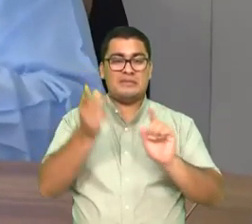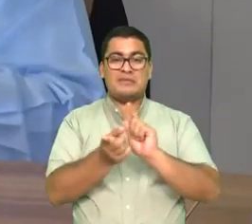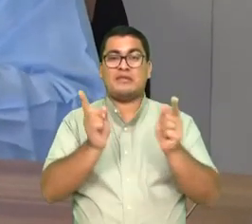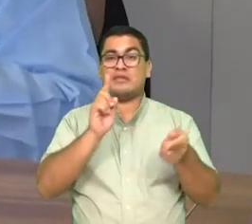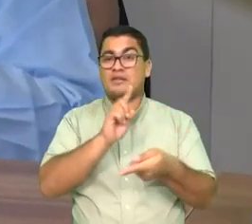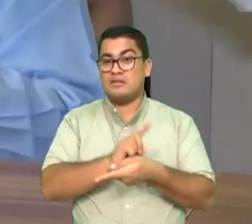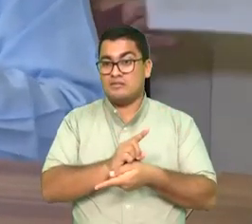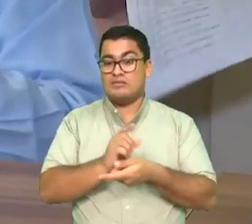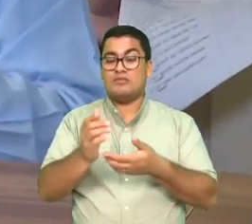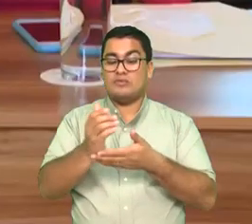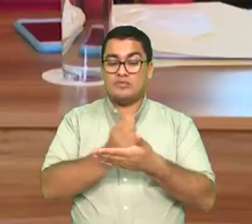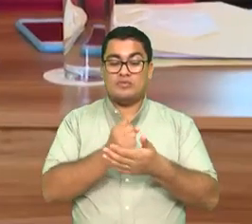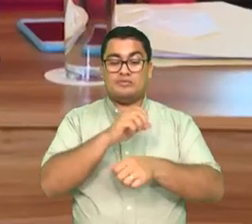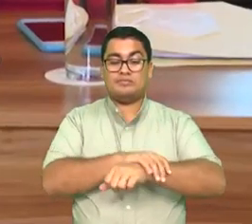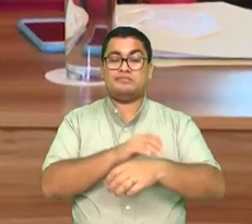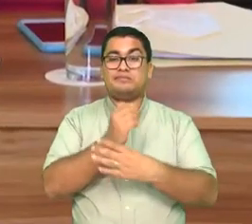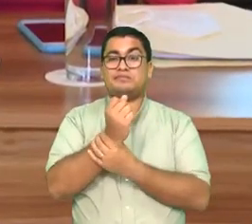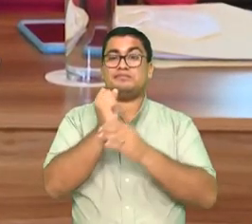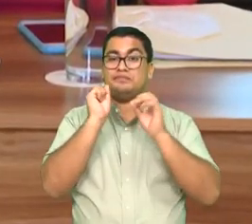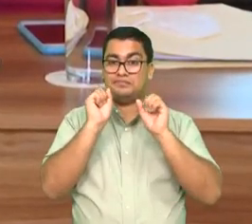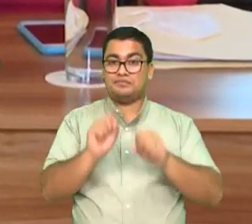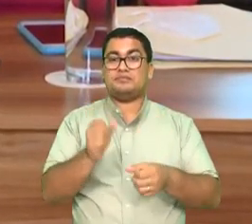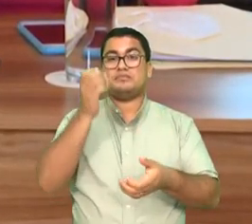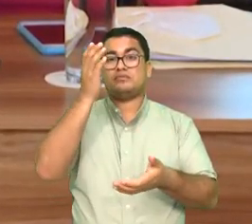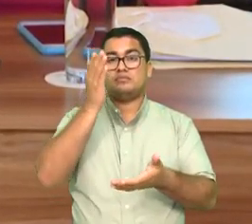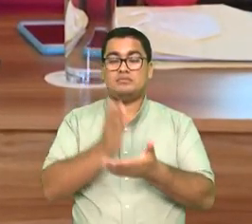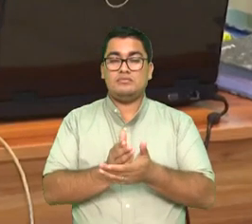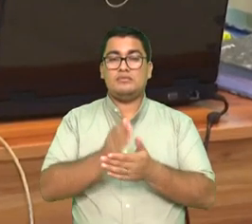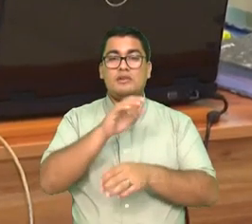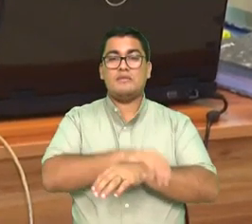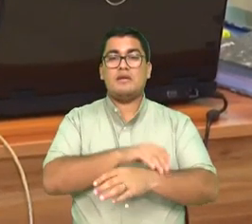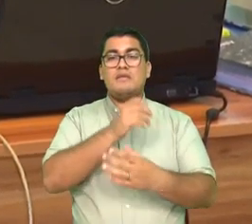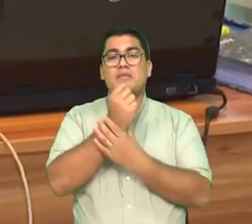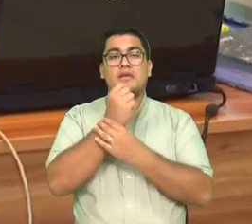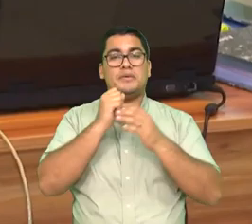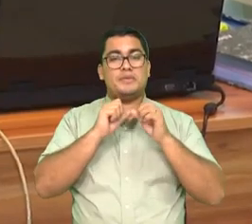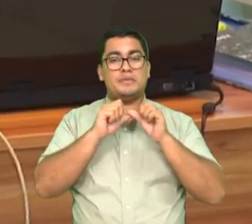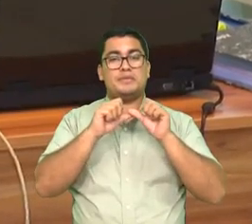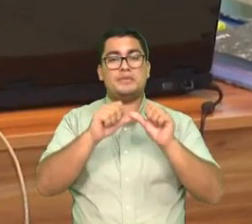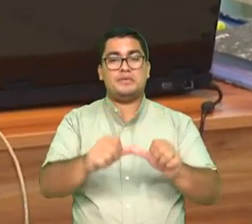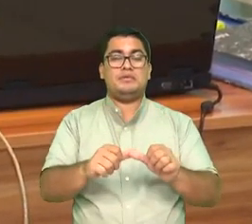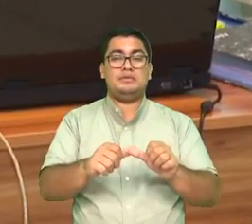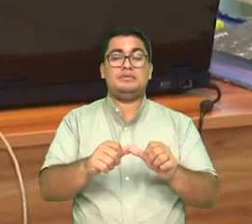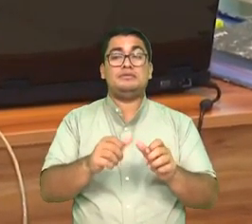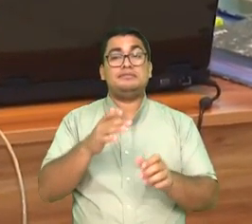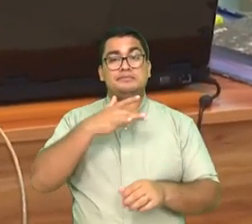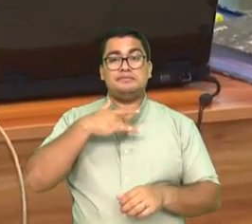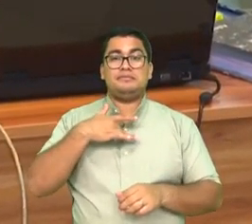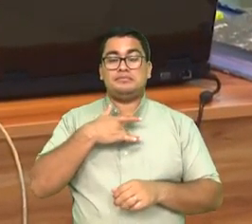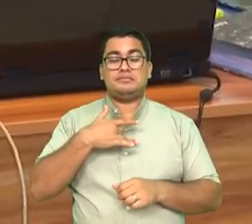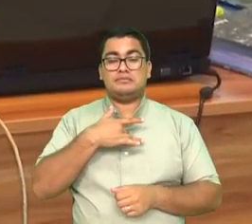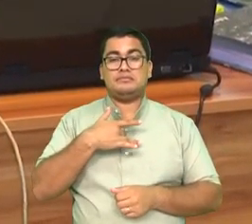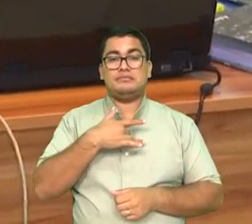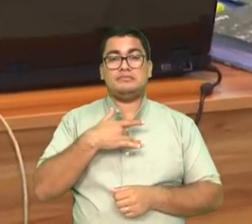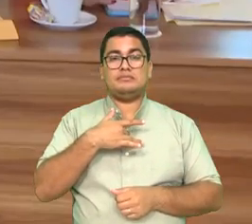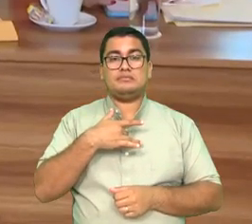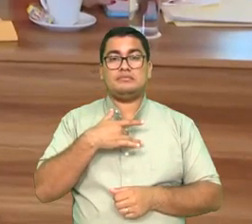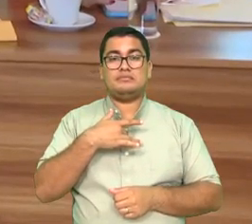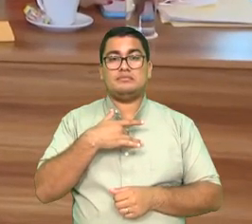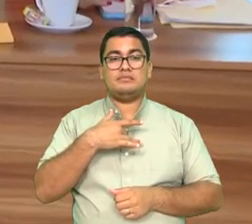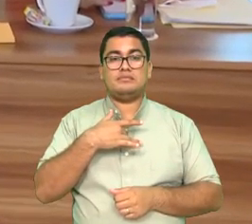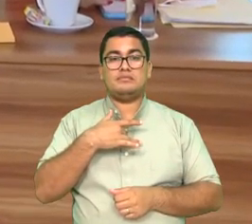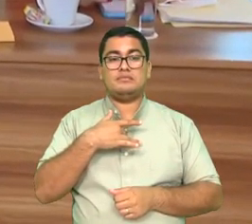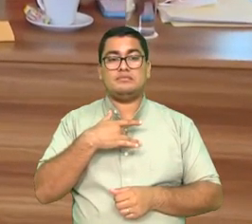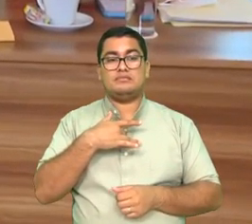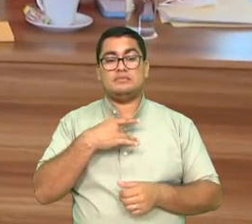Penal para poder establecer la pena de prisión perpetua. Entonces, es necesaria, pues, prácticamente quitar